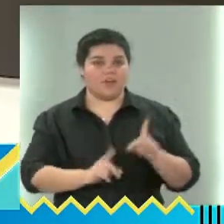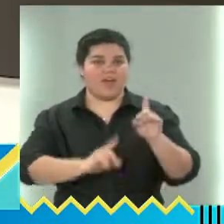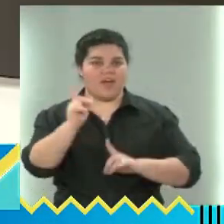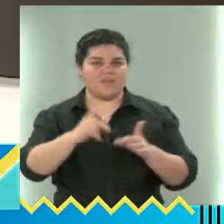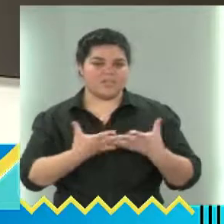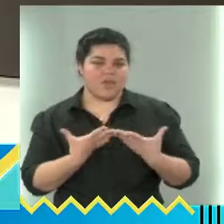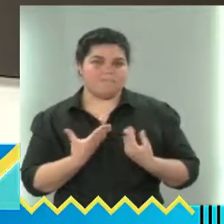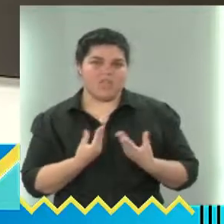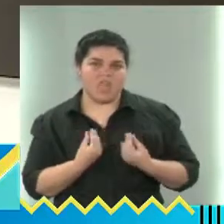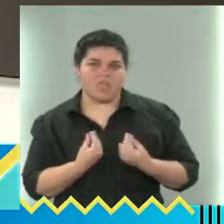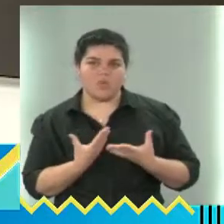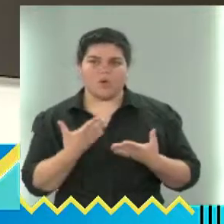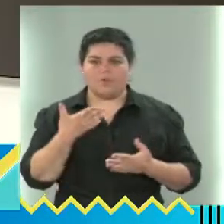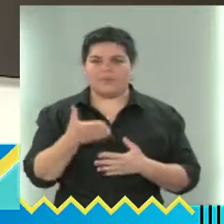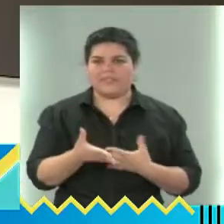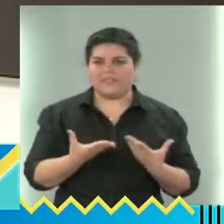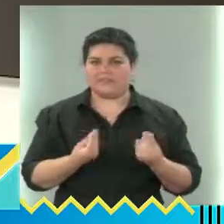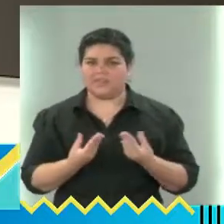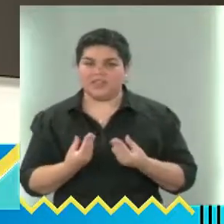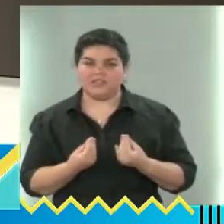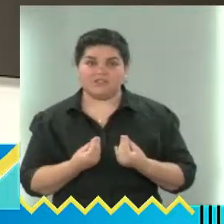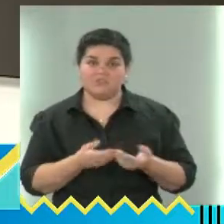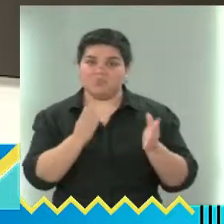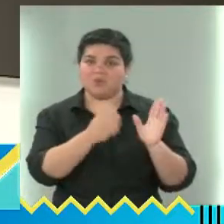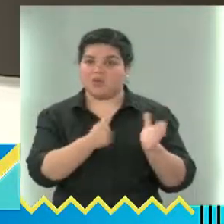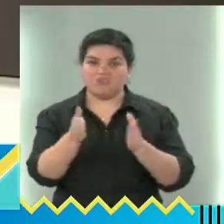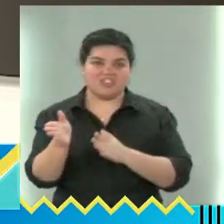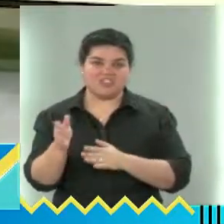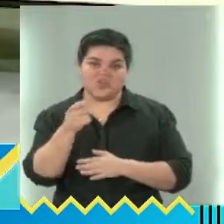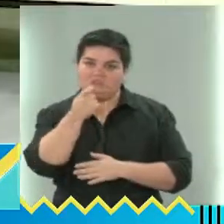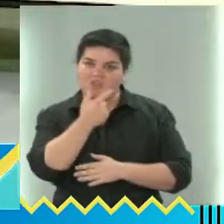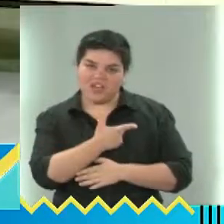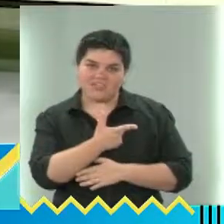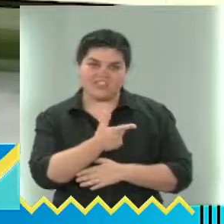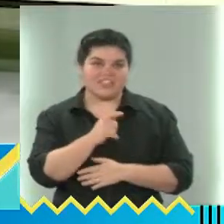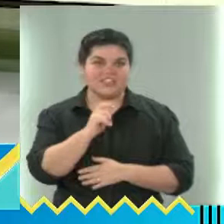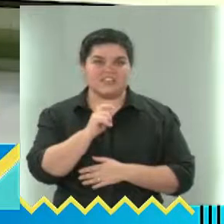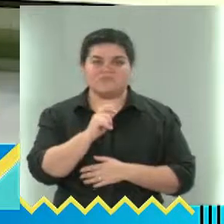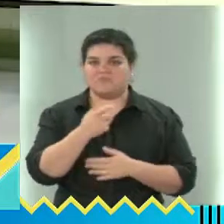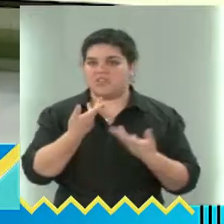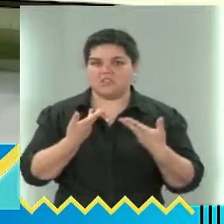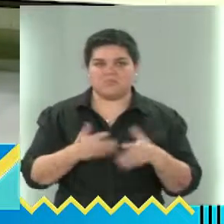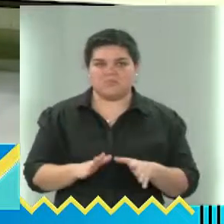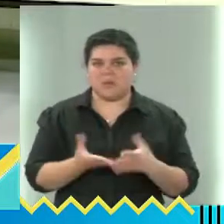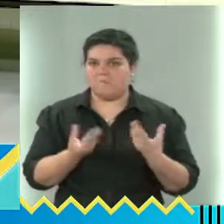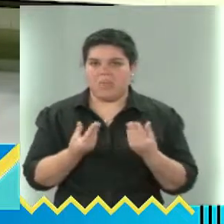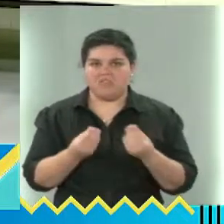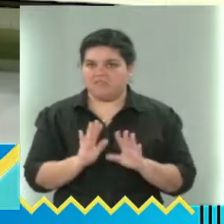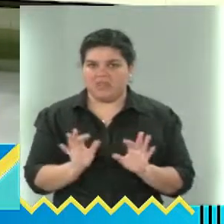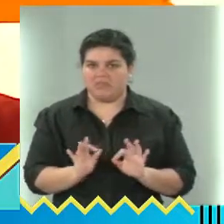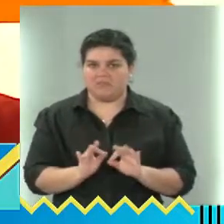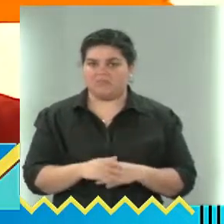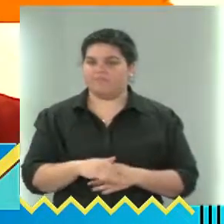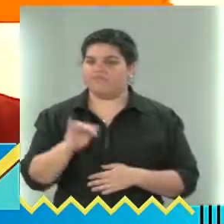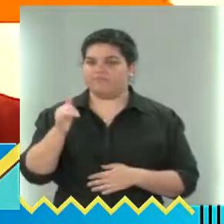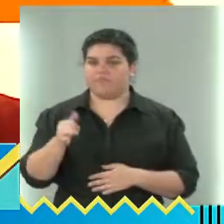miedo a sacarse sangre y que en realidad no, es un proceso sumamente sencillo, fácil, o sea, que hay que quitarle el miedo. Sí. Así es uno